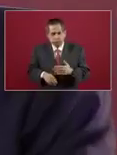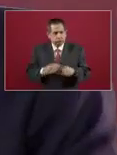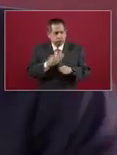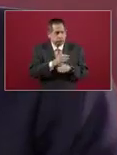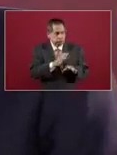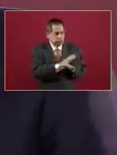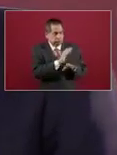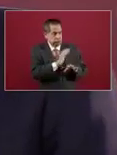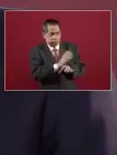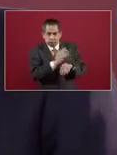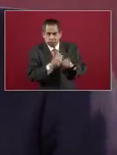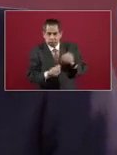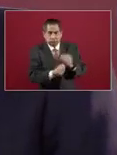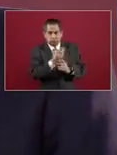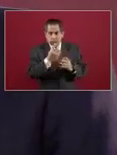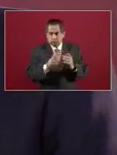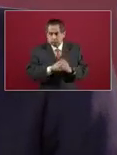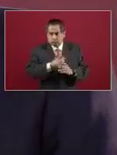renovando.